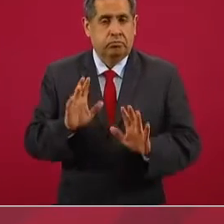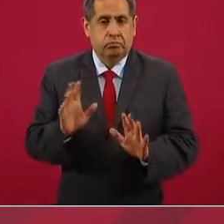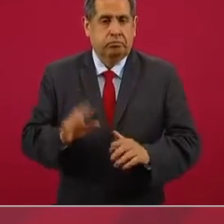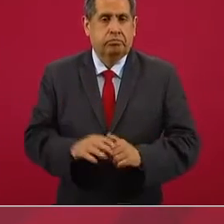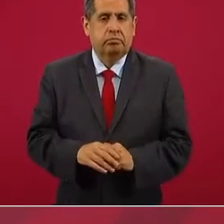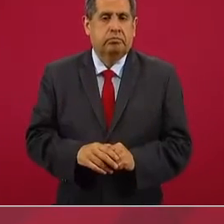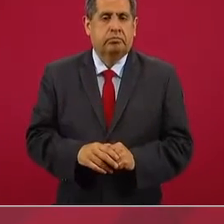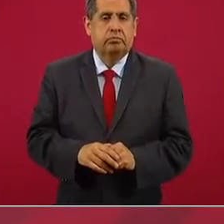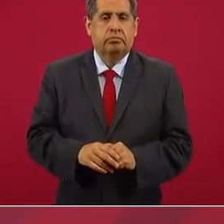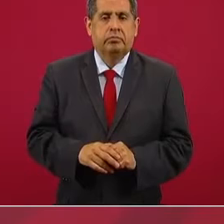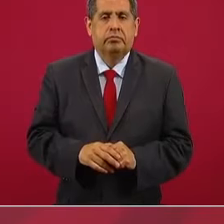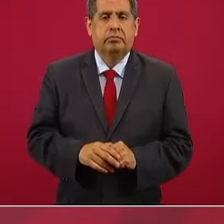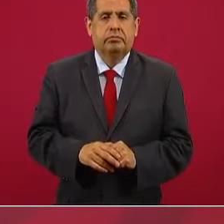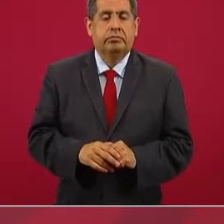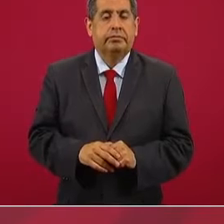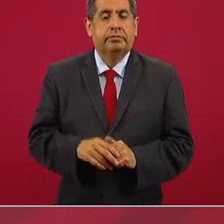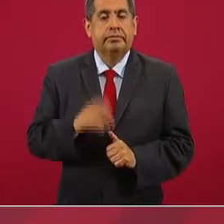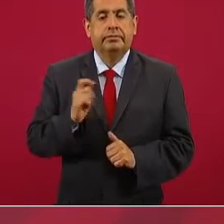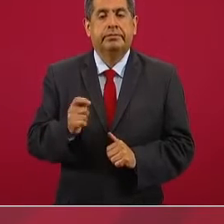está